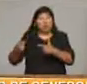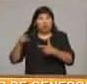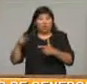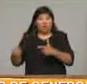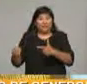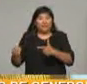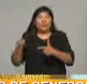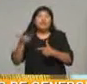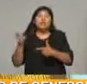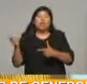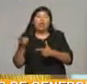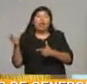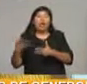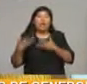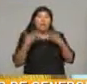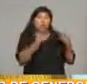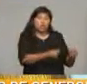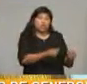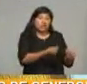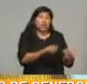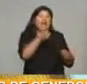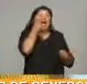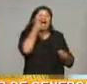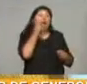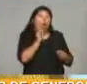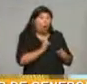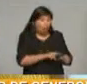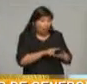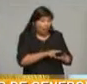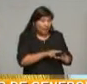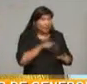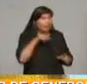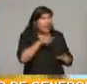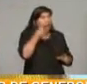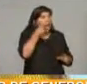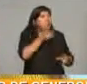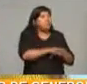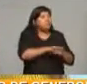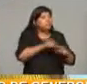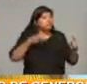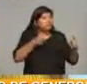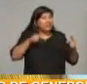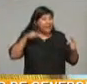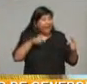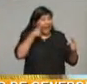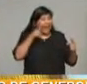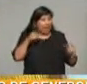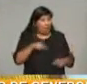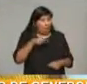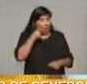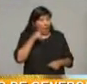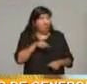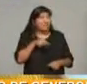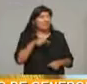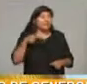que está teniendo un muy buen resultado lo hicimos en la capital como